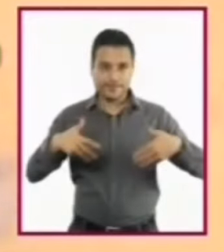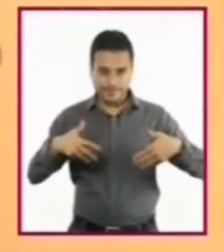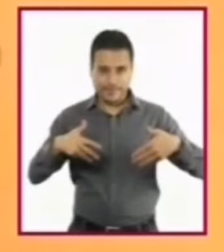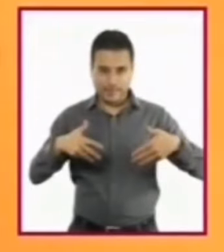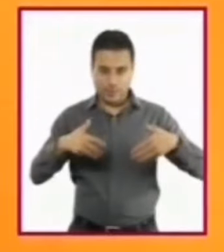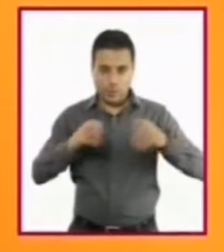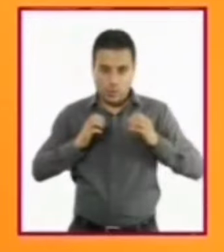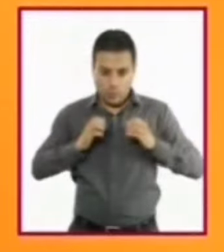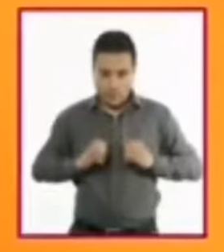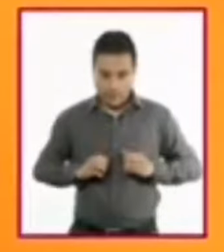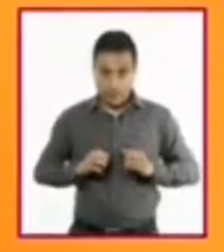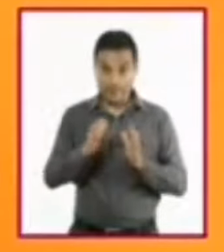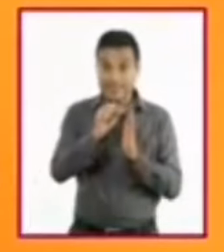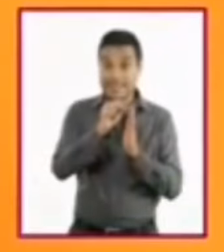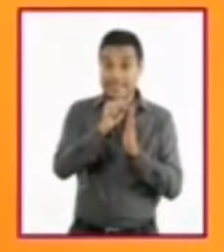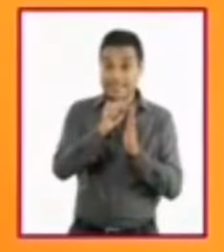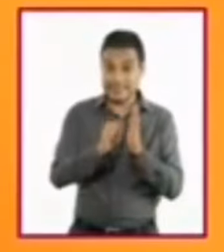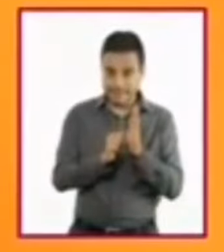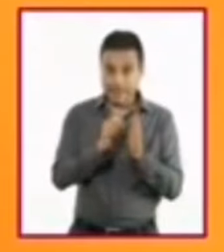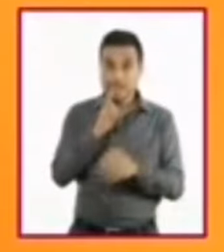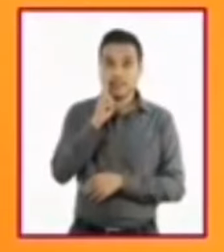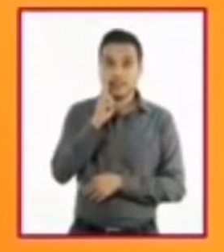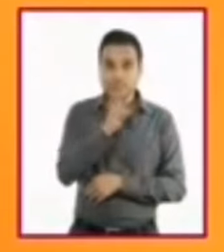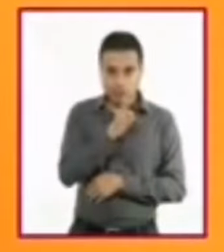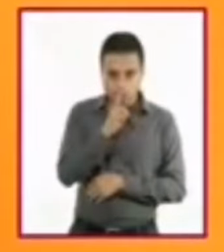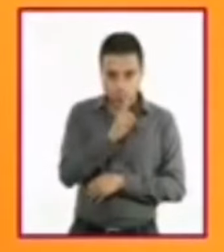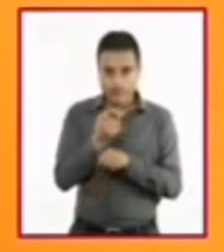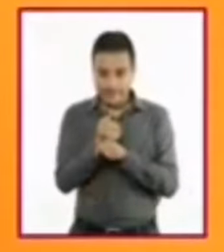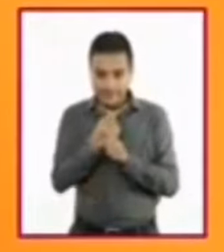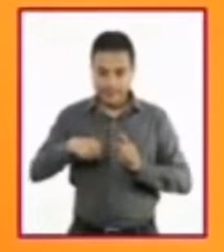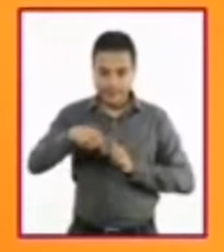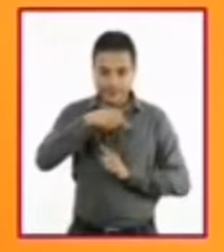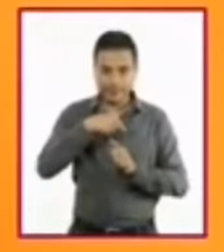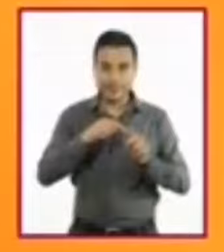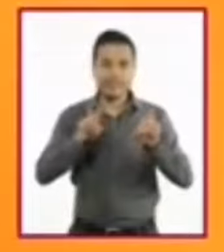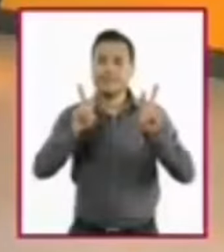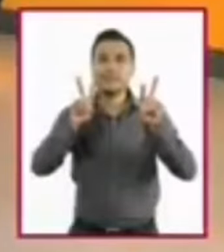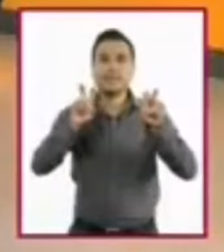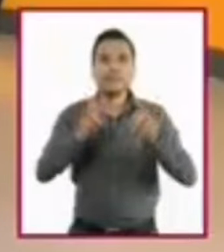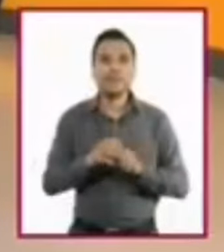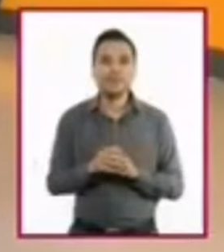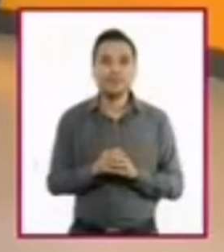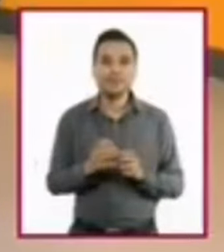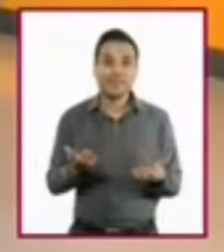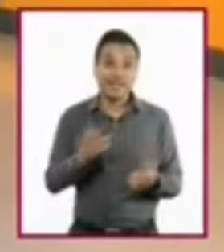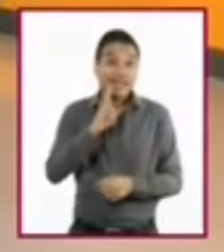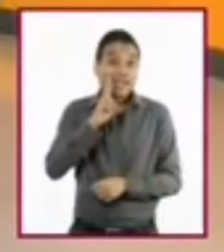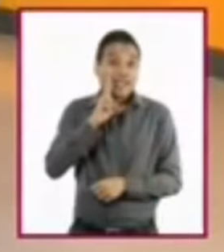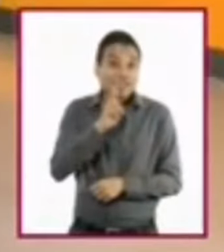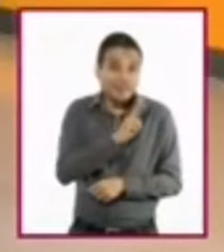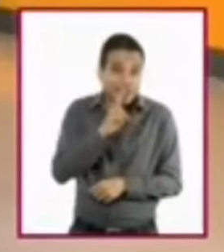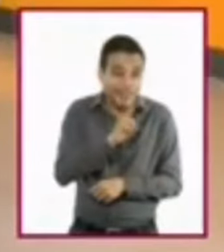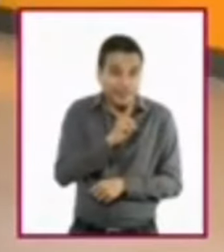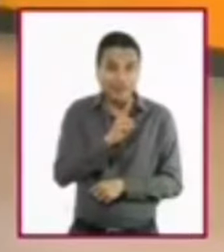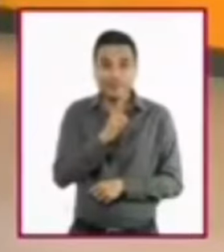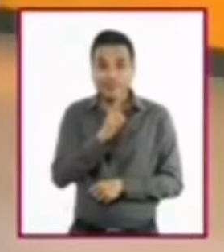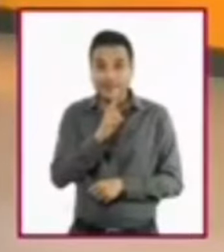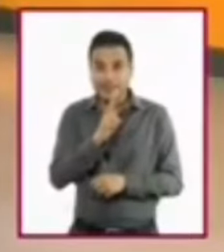y circulatorio, el cual estudiaremos bajo el título Respirando y circulando por los caminos del cuerpo